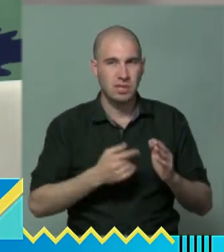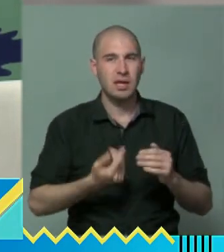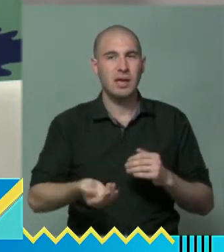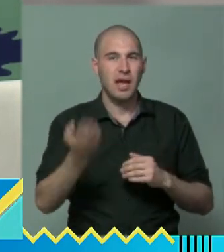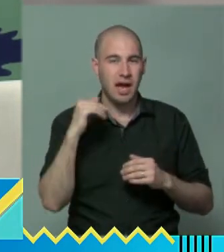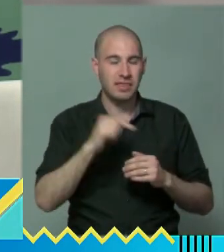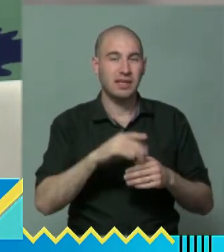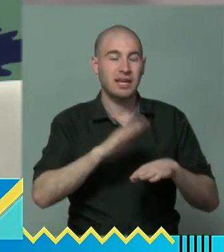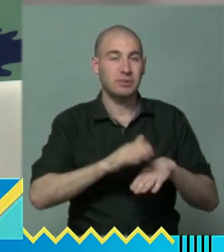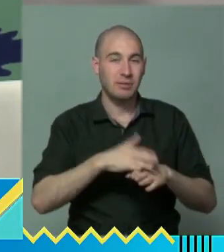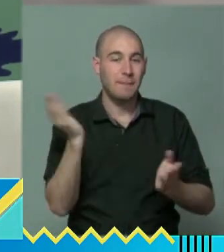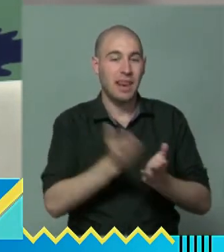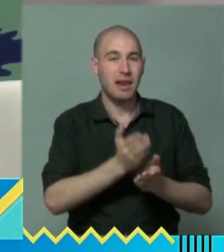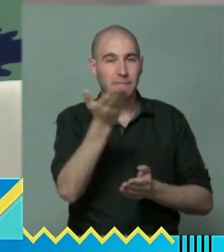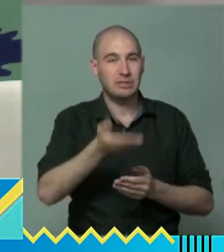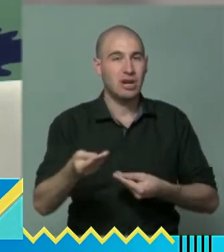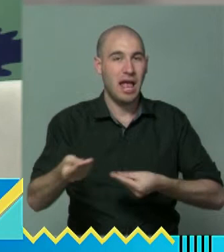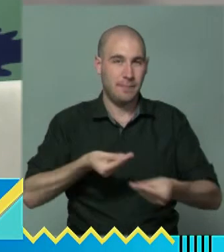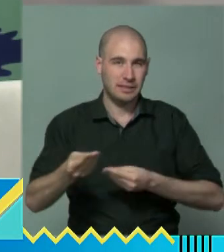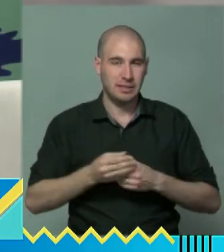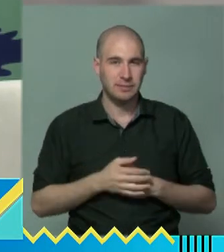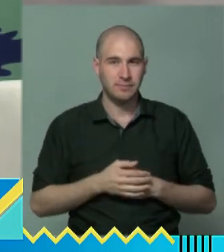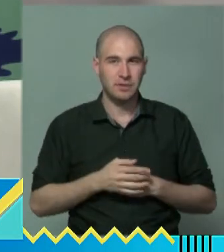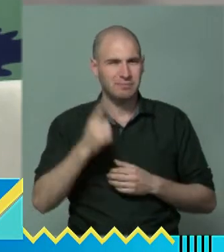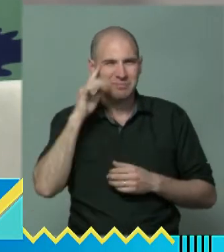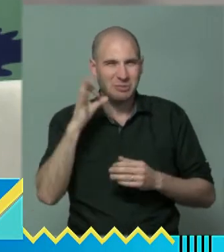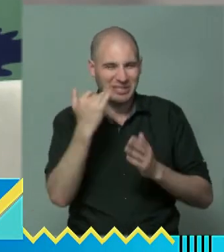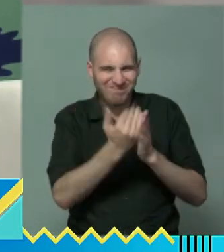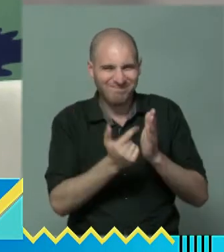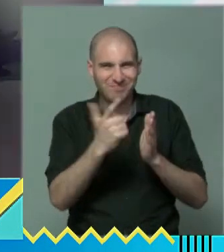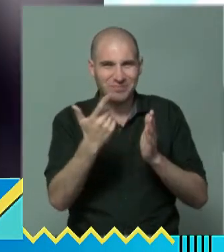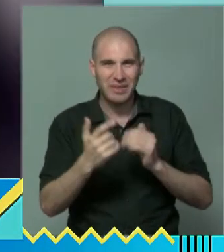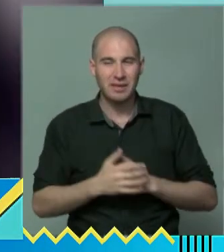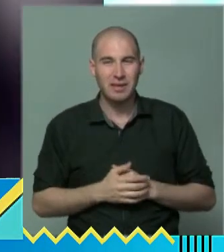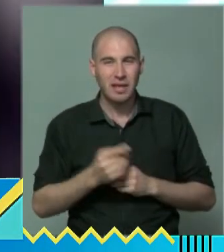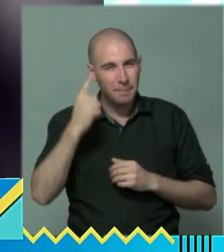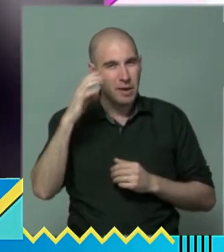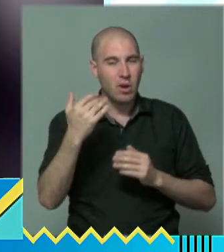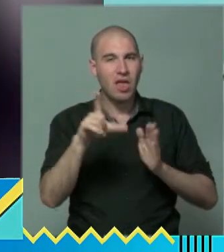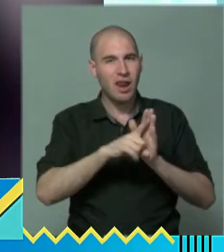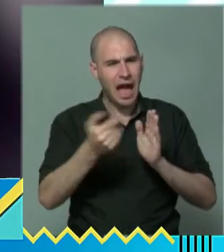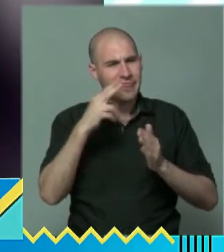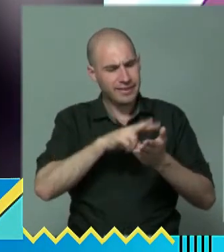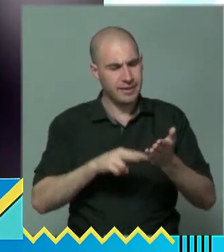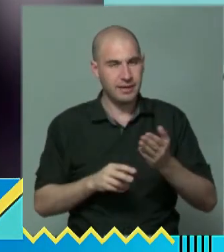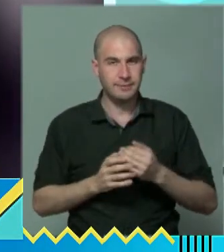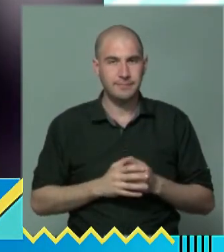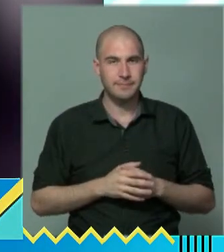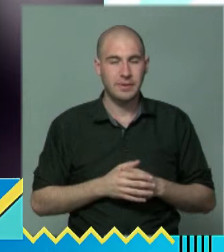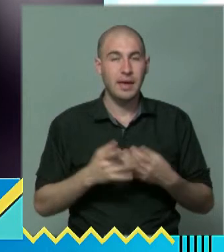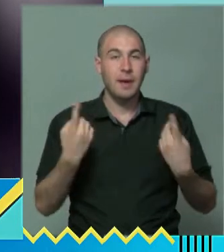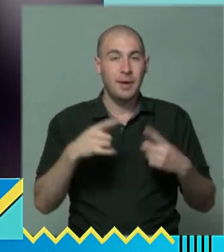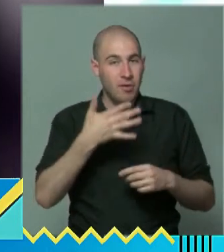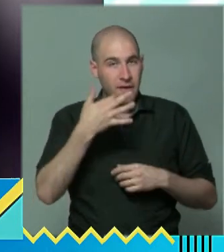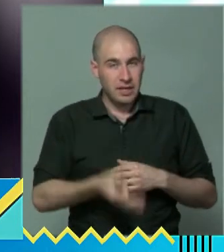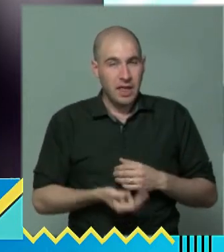previsto la responsabilidad penal de las personas jurídicas. No recuerdo ahora específicamente, lo he leído en su momento, pero es